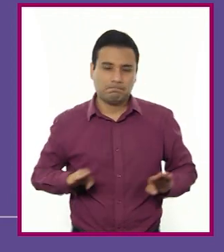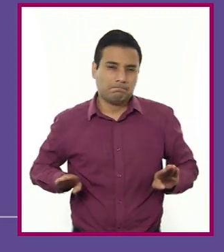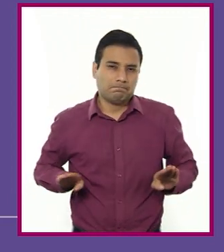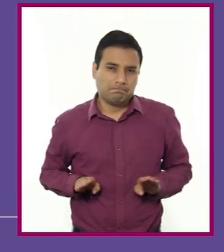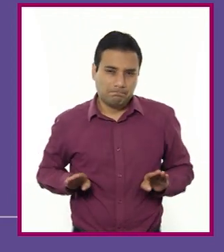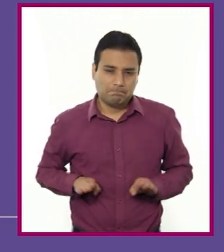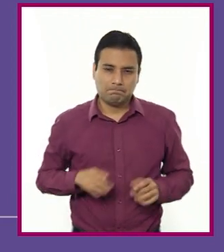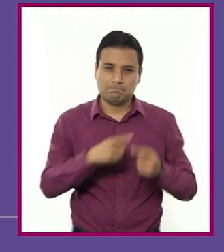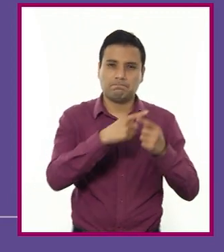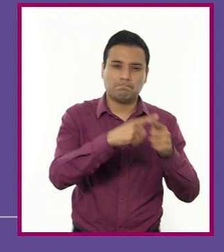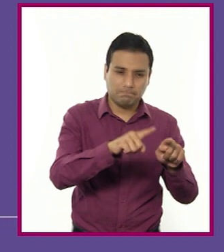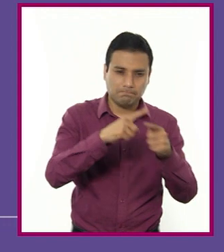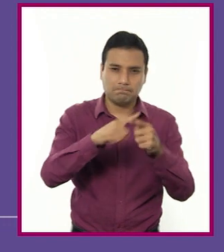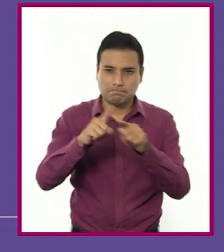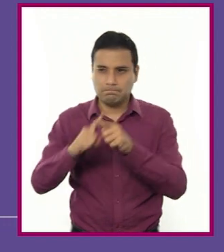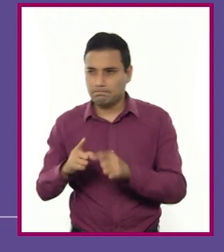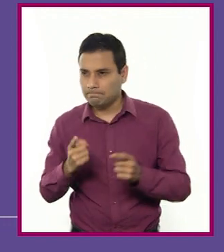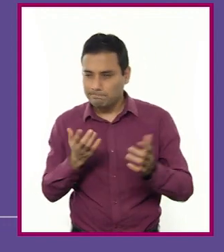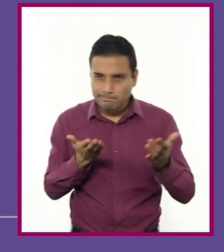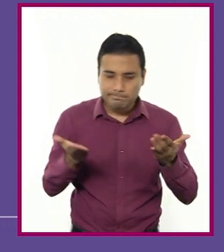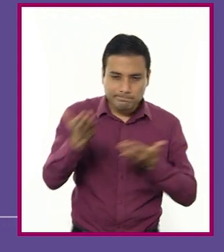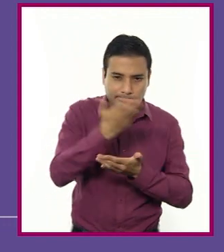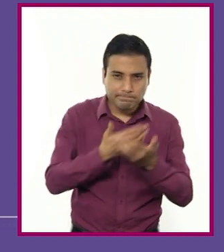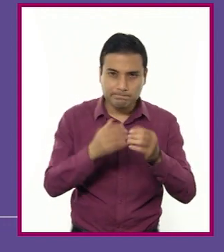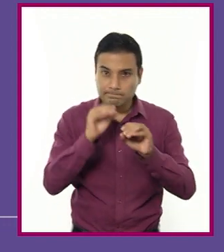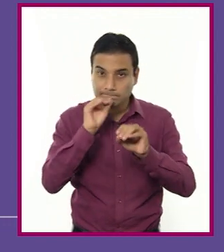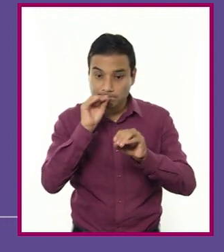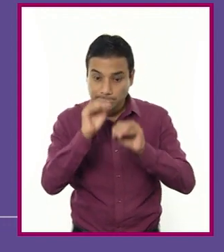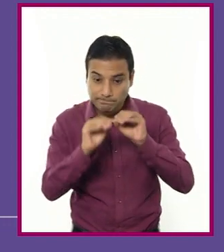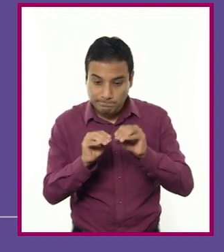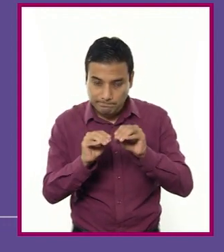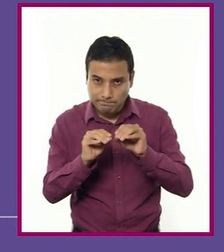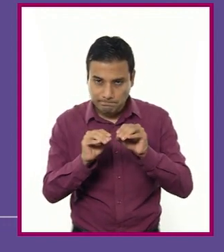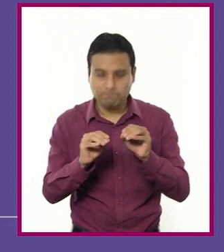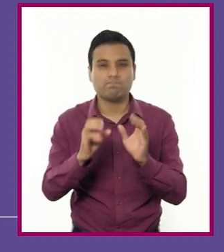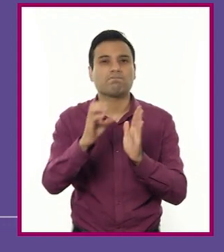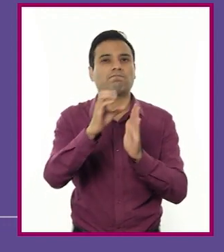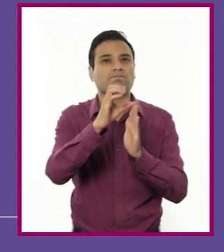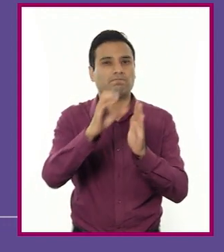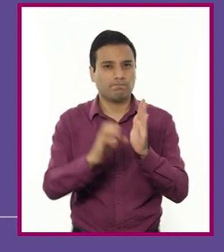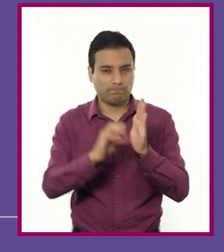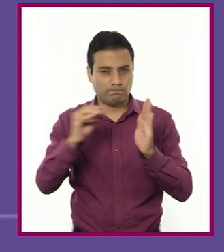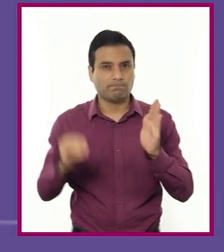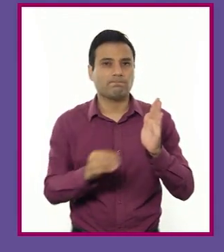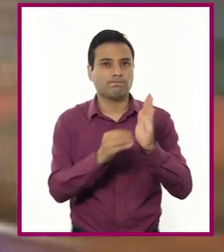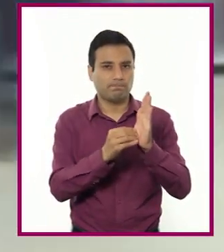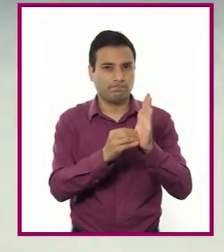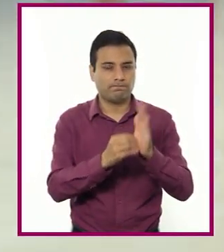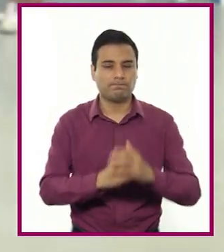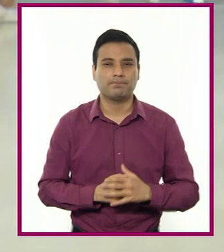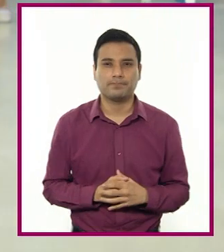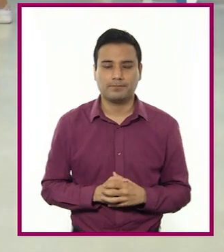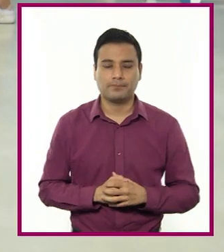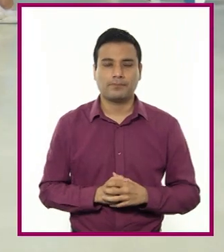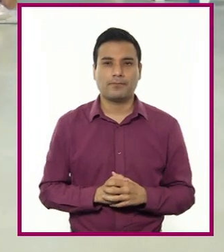propias, pero esta diversidad de pensamientos y anhelos forman una misma nación.